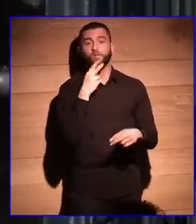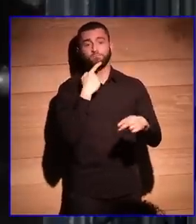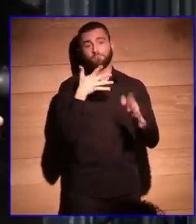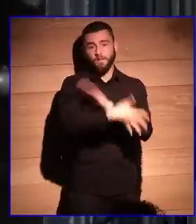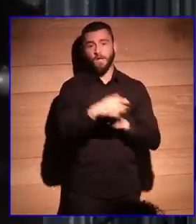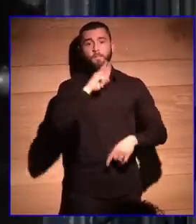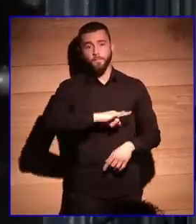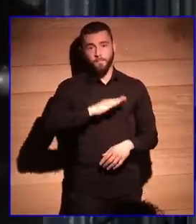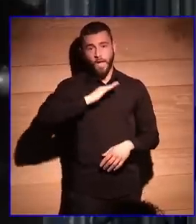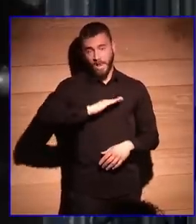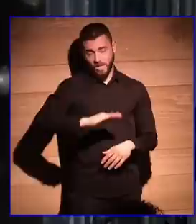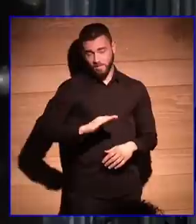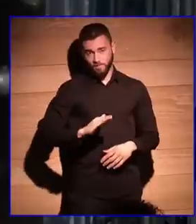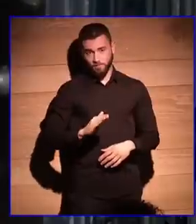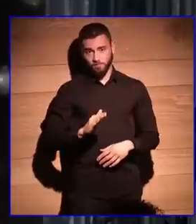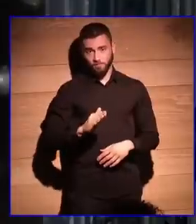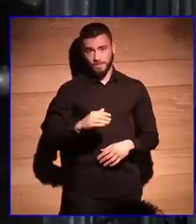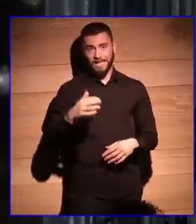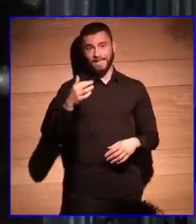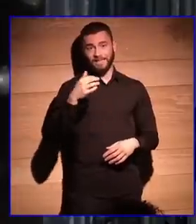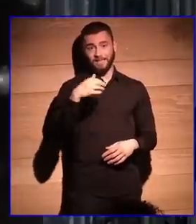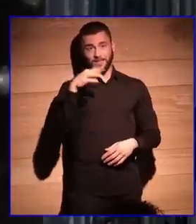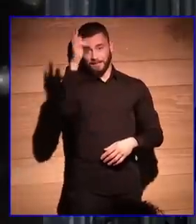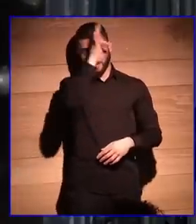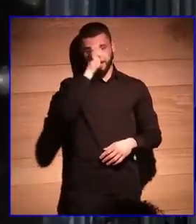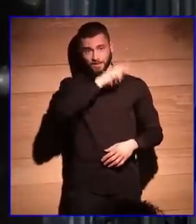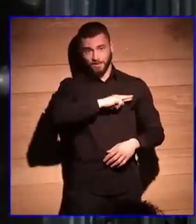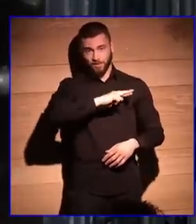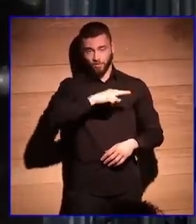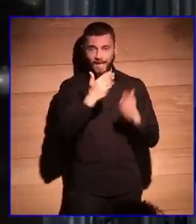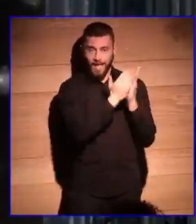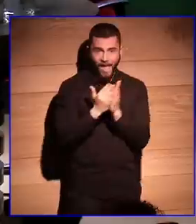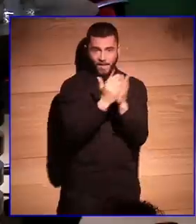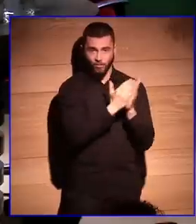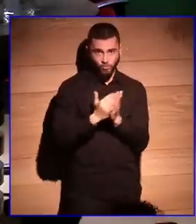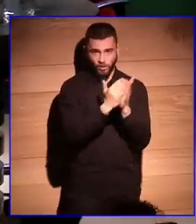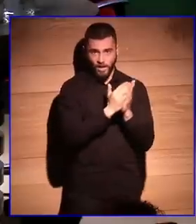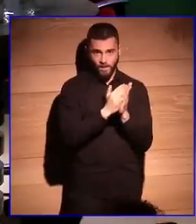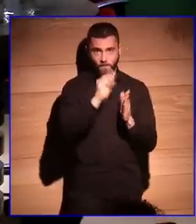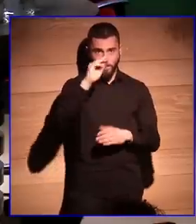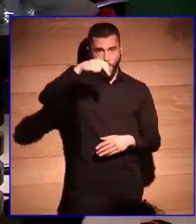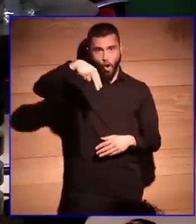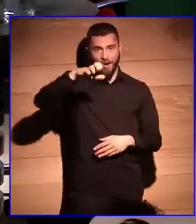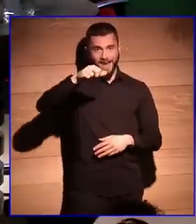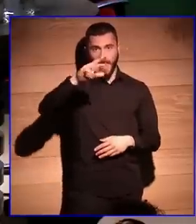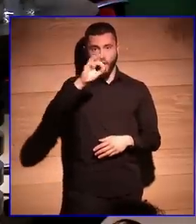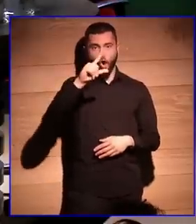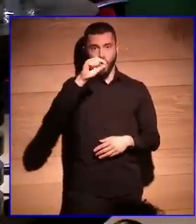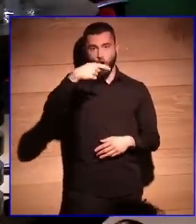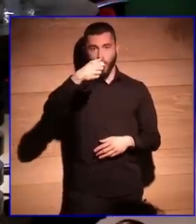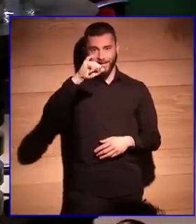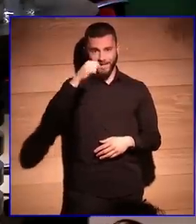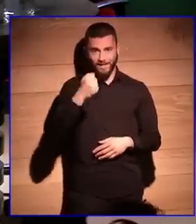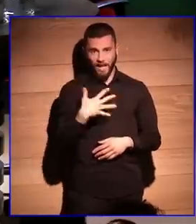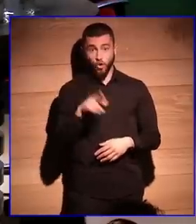de la teología que estudia el mal. Okay. ¿Vale? Ponerología. Ponerología. ¿Qué ponerología? Aprendemos un mogollón de cosas, Juan. Lo que